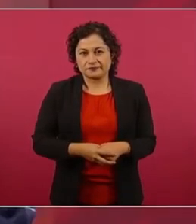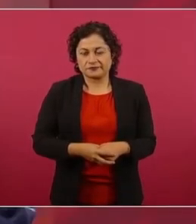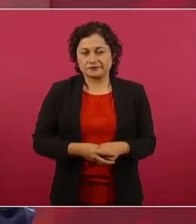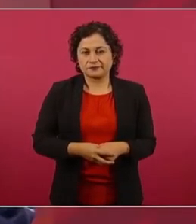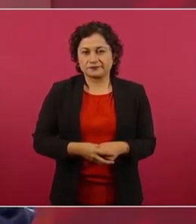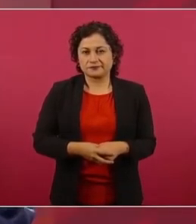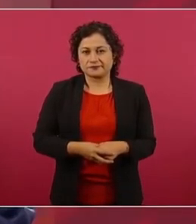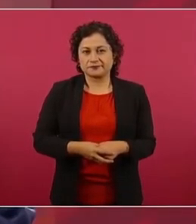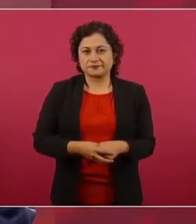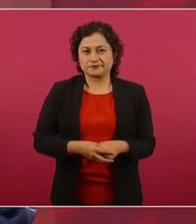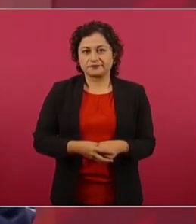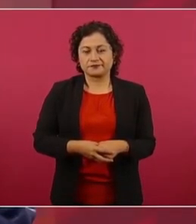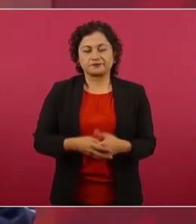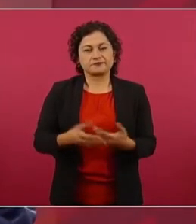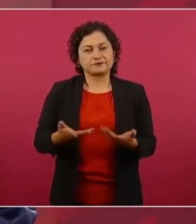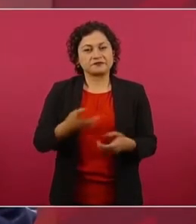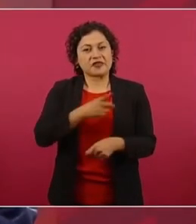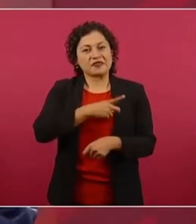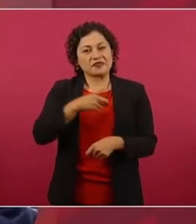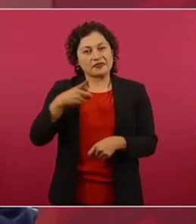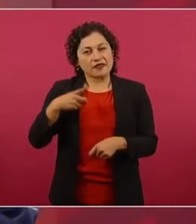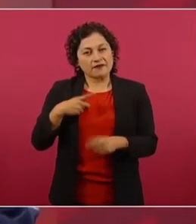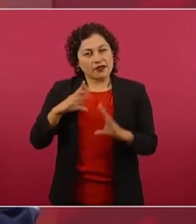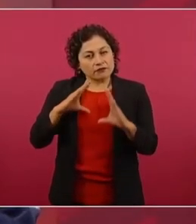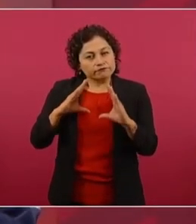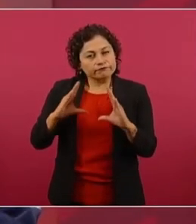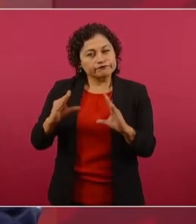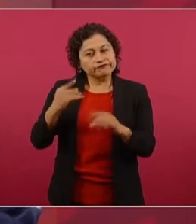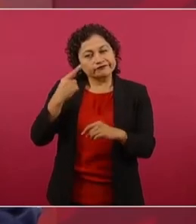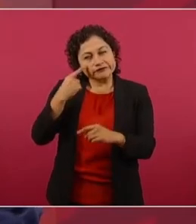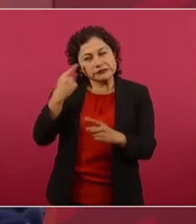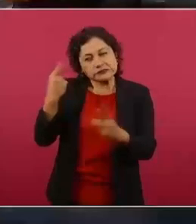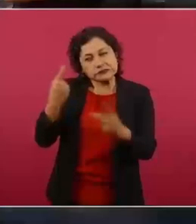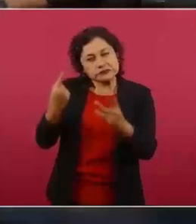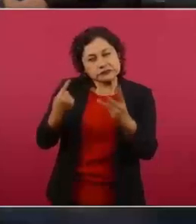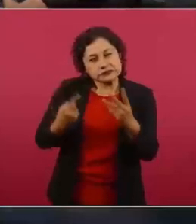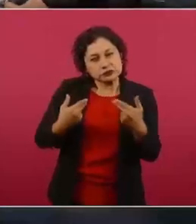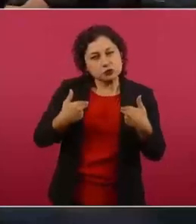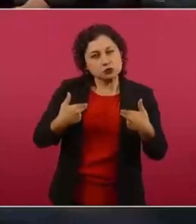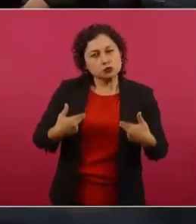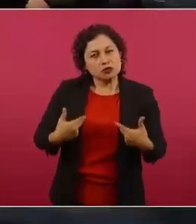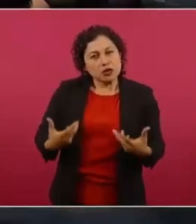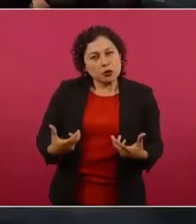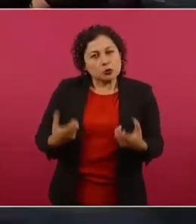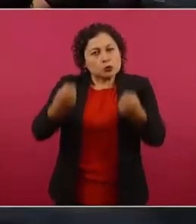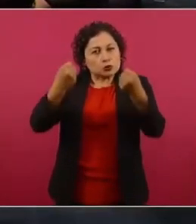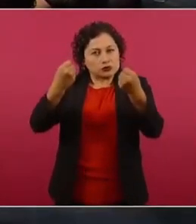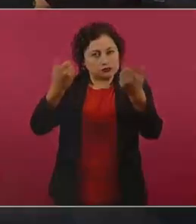no se pierda el humanismo. Ya nos vamos a ir.